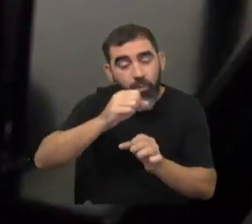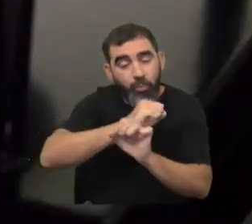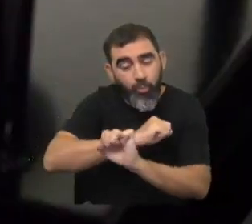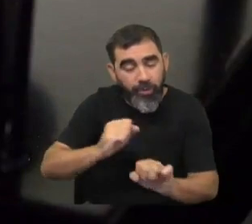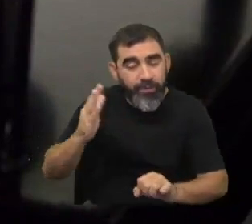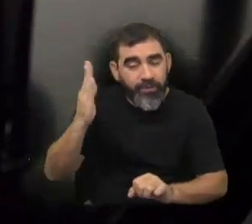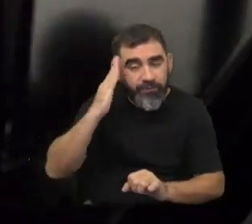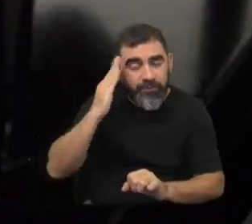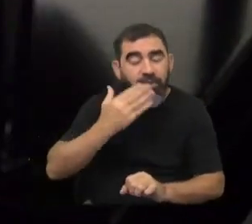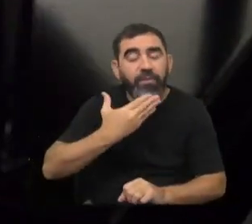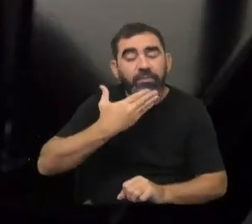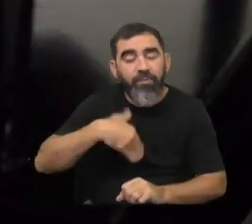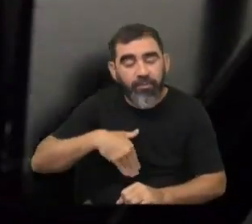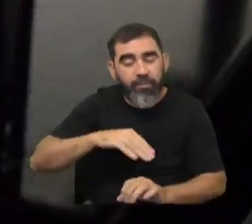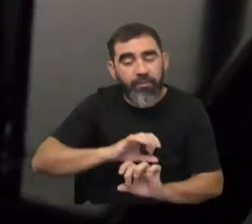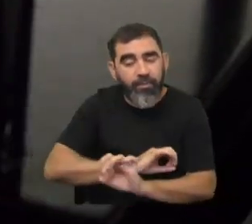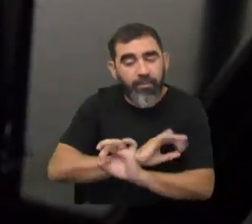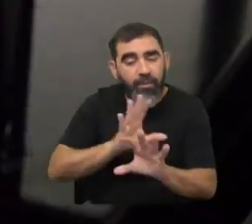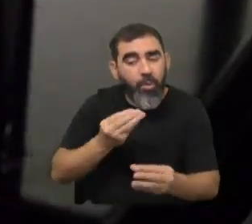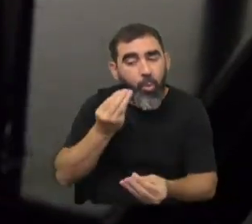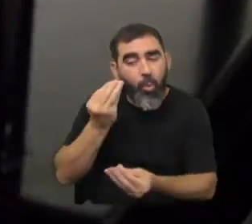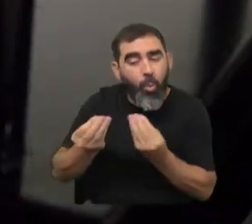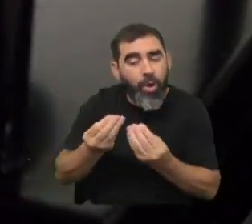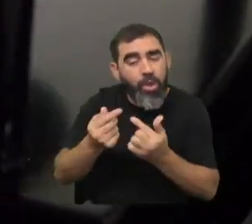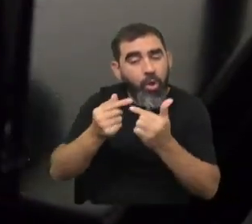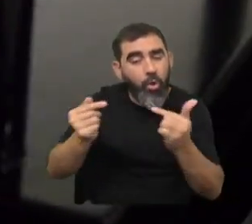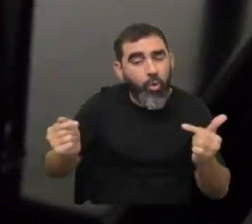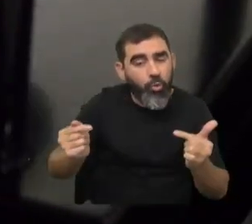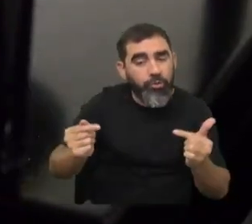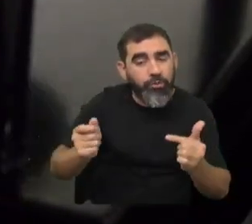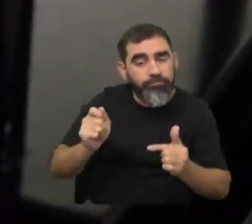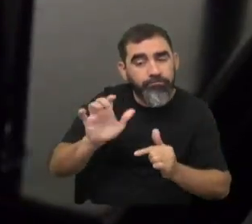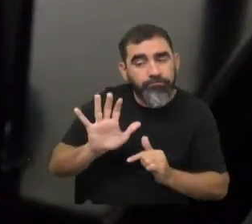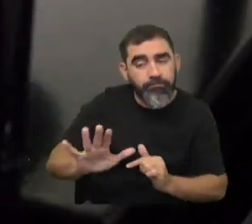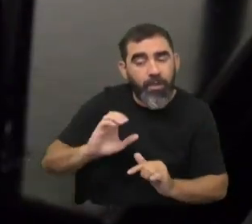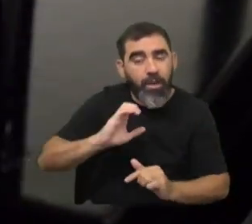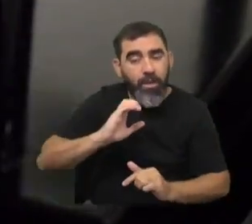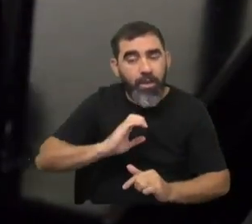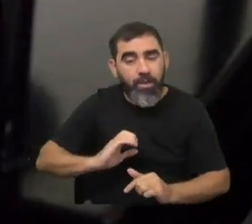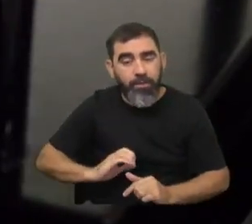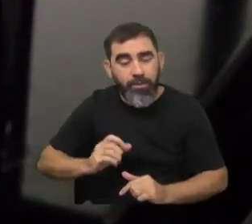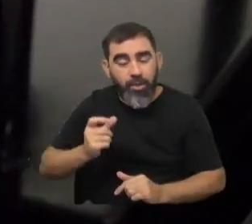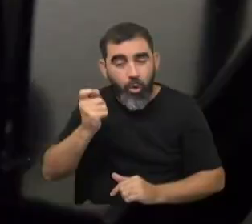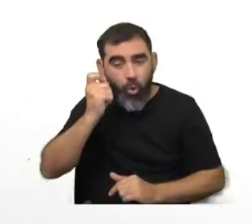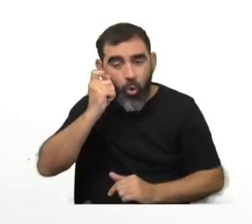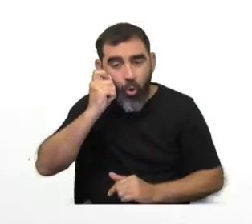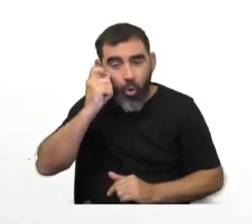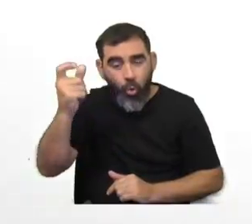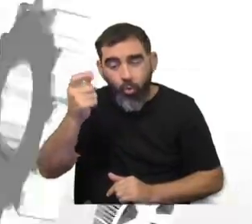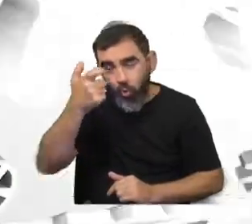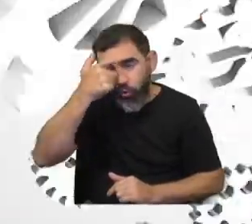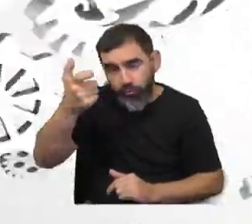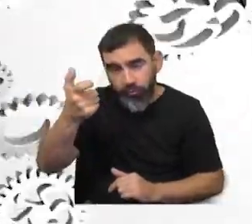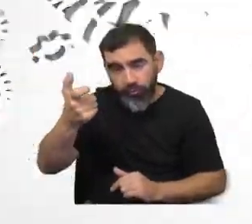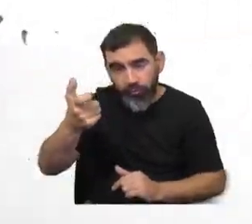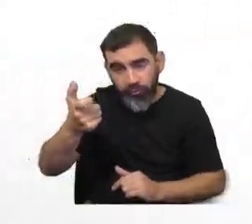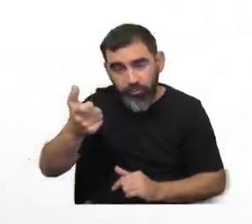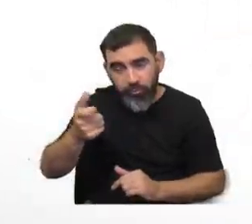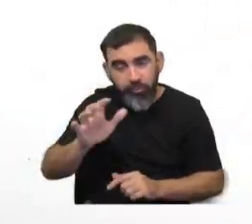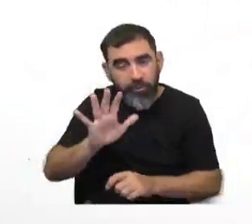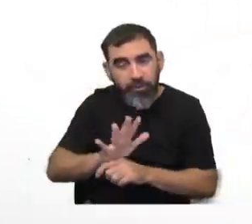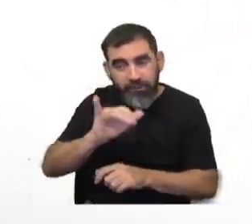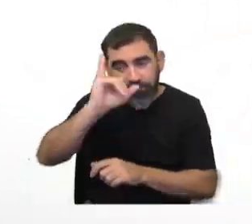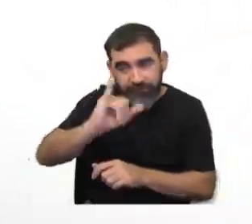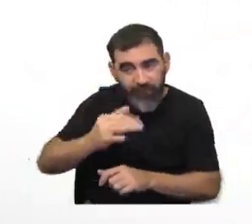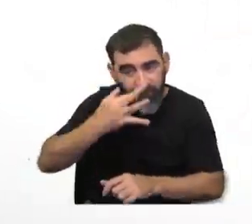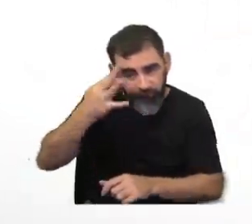nosotros comprender cuáles son los elementos o las características que tiene el conocimiento científico como para poder considerarlo como un